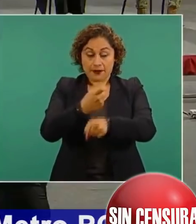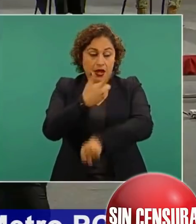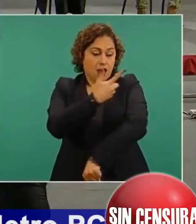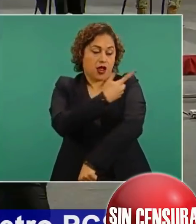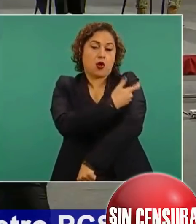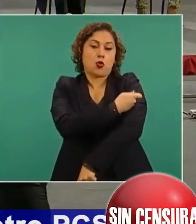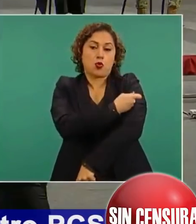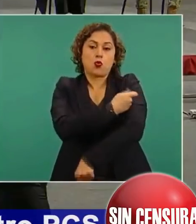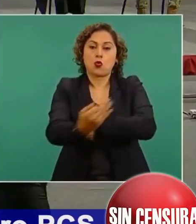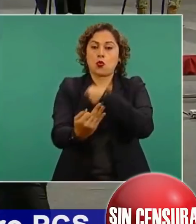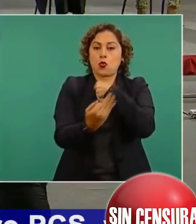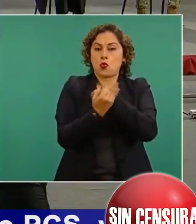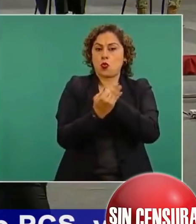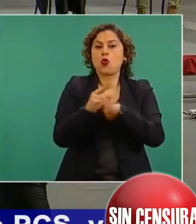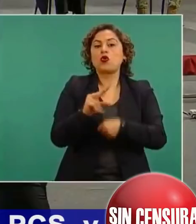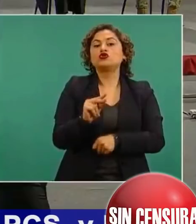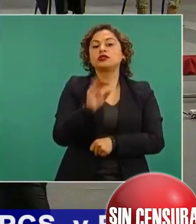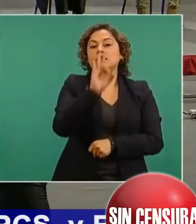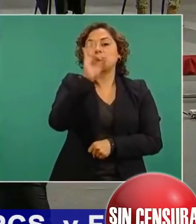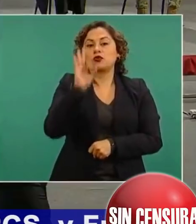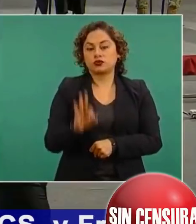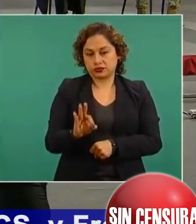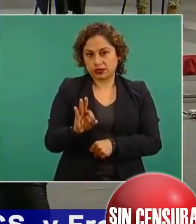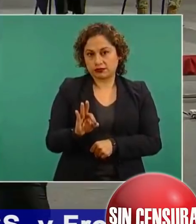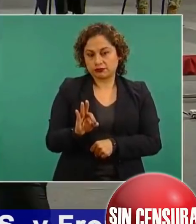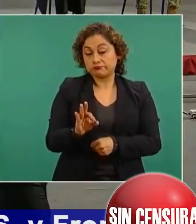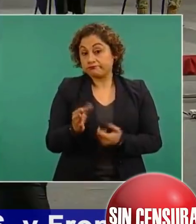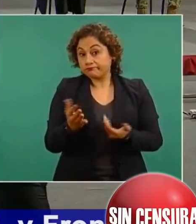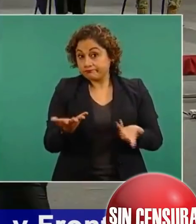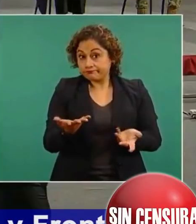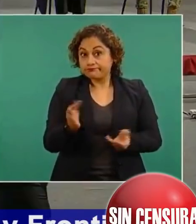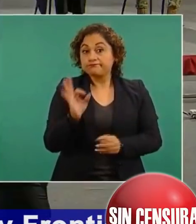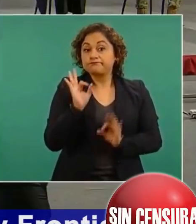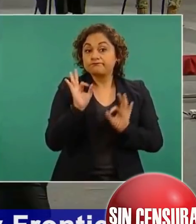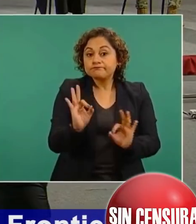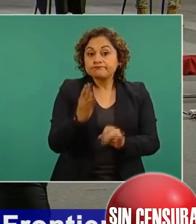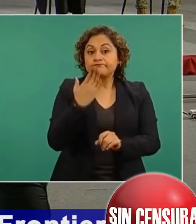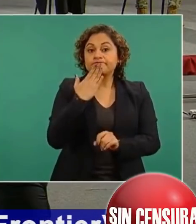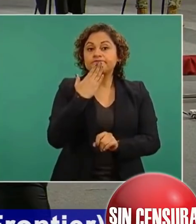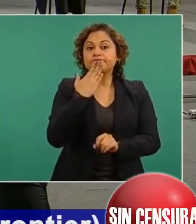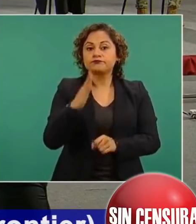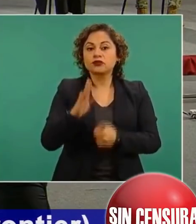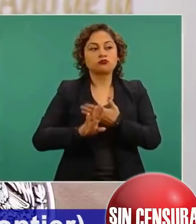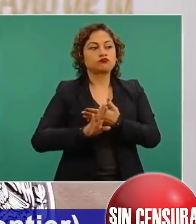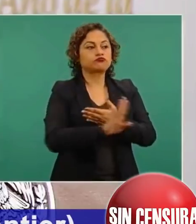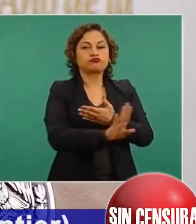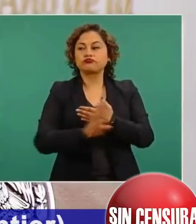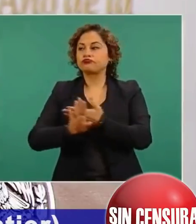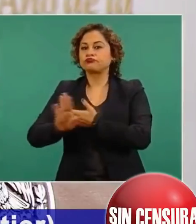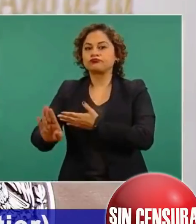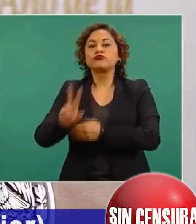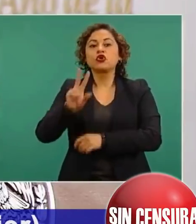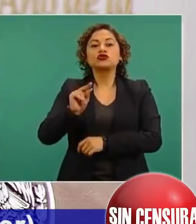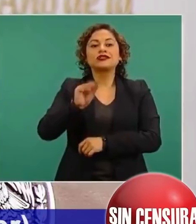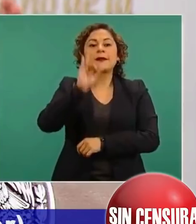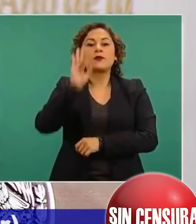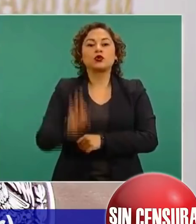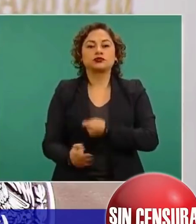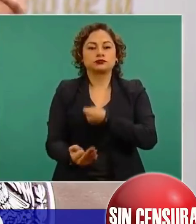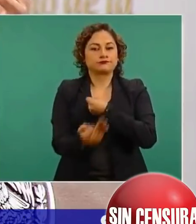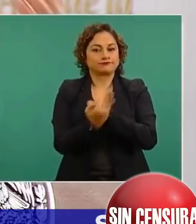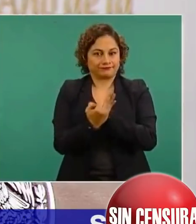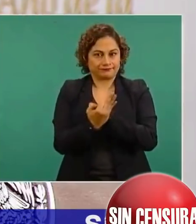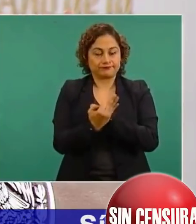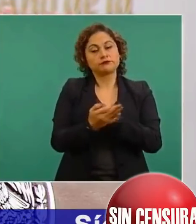o superior al 80%. Esto quiere decir que se reduce el riesgo de infección hasta en 80%, y